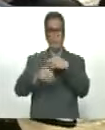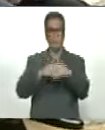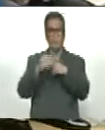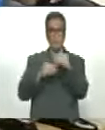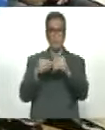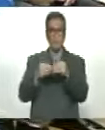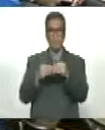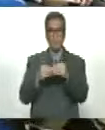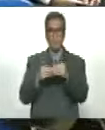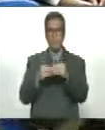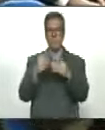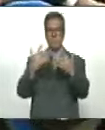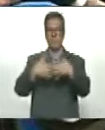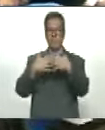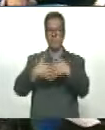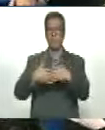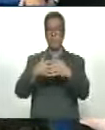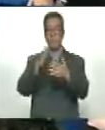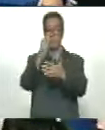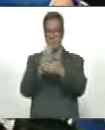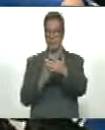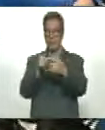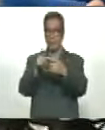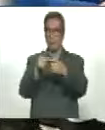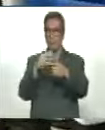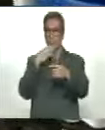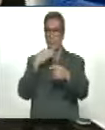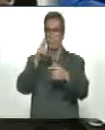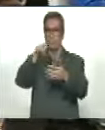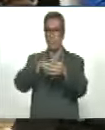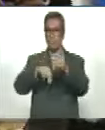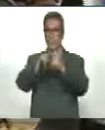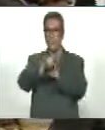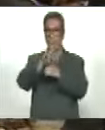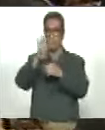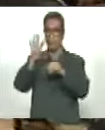por las precitadas empresas mixtas para el periodo